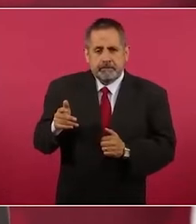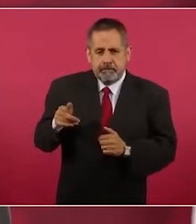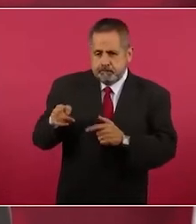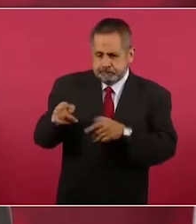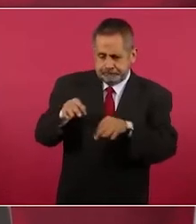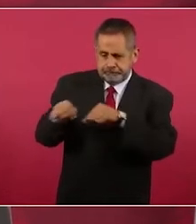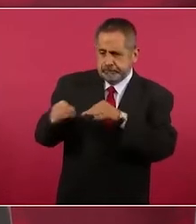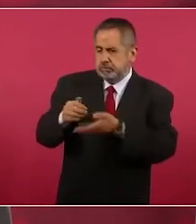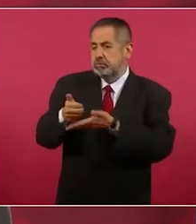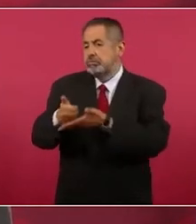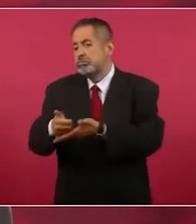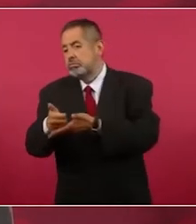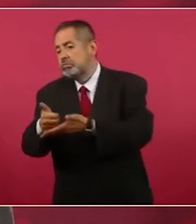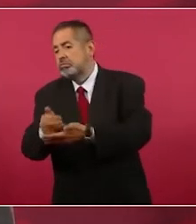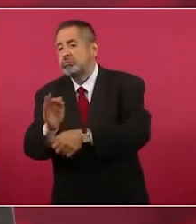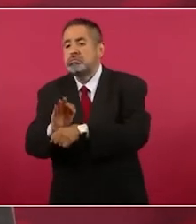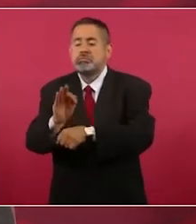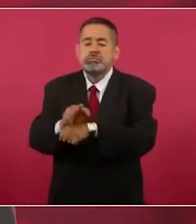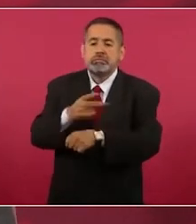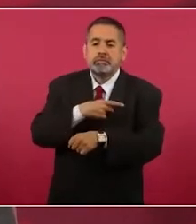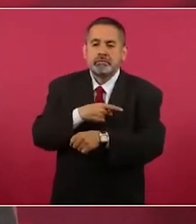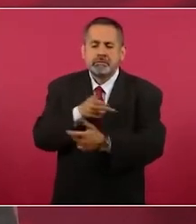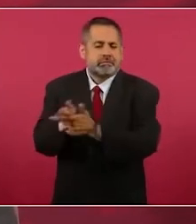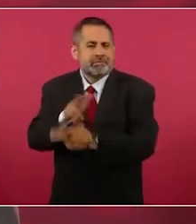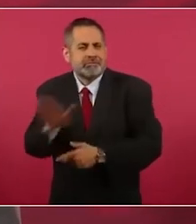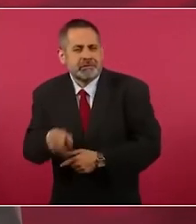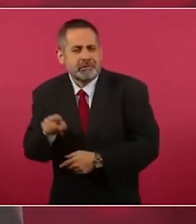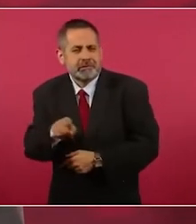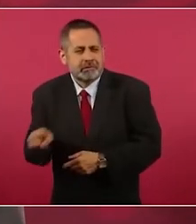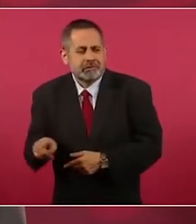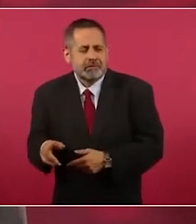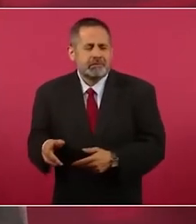están trabajando por los pobres,